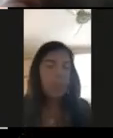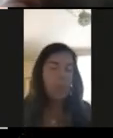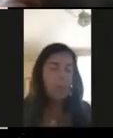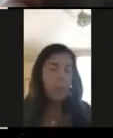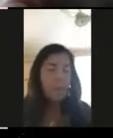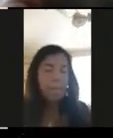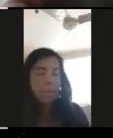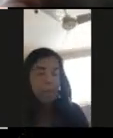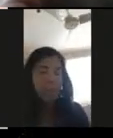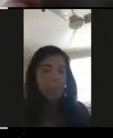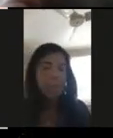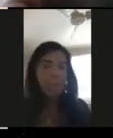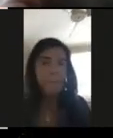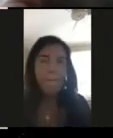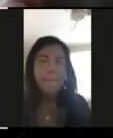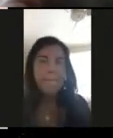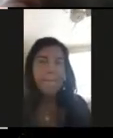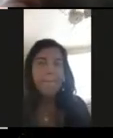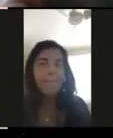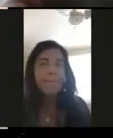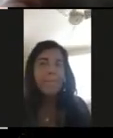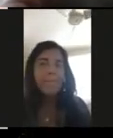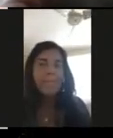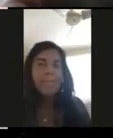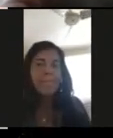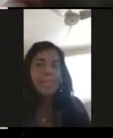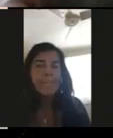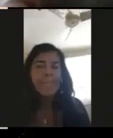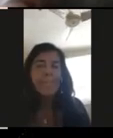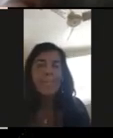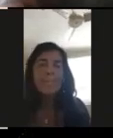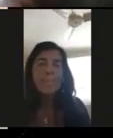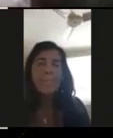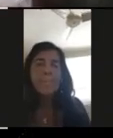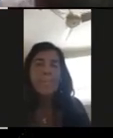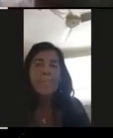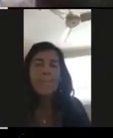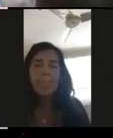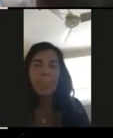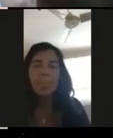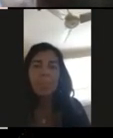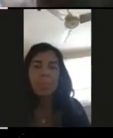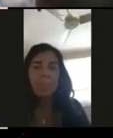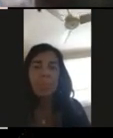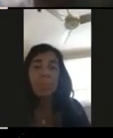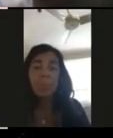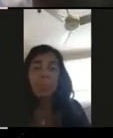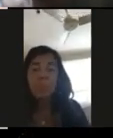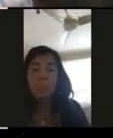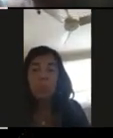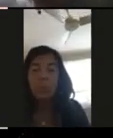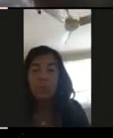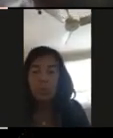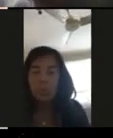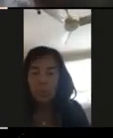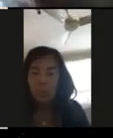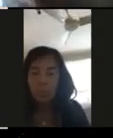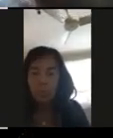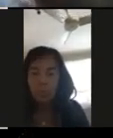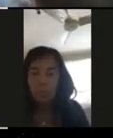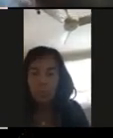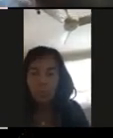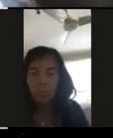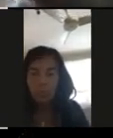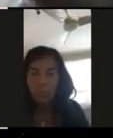en la historia nacional que trabajaron en nuestra institución ahí se los he puesto para que lo puedan leer